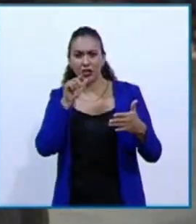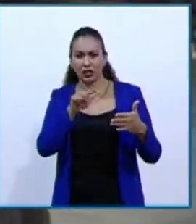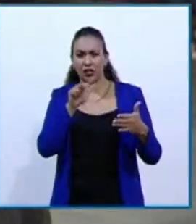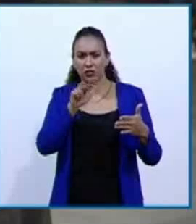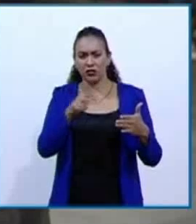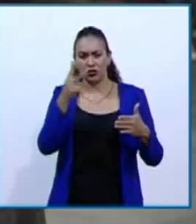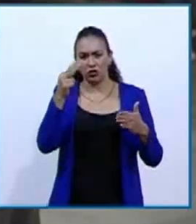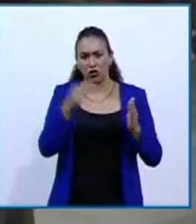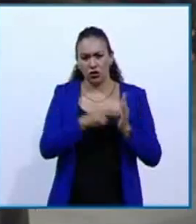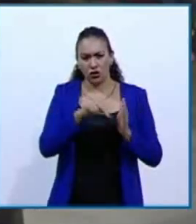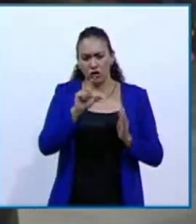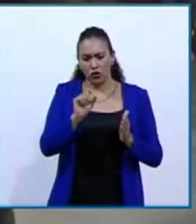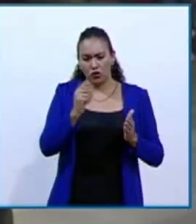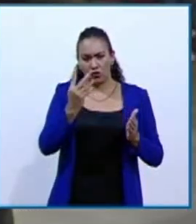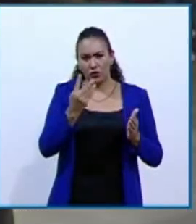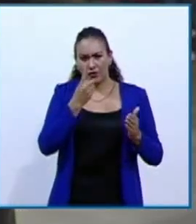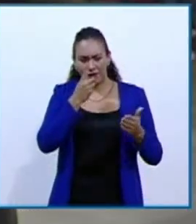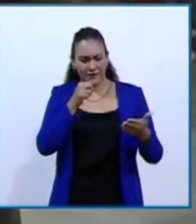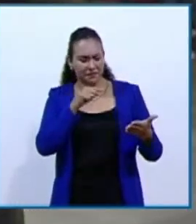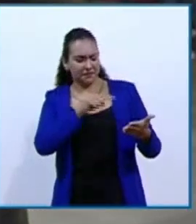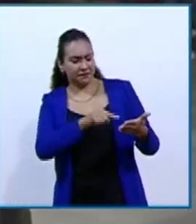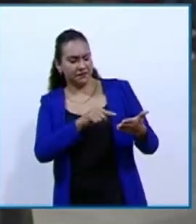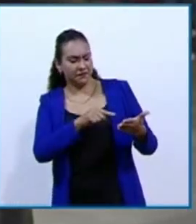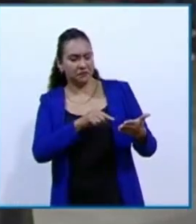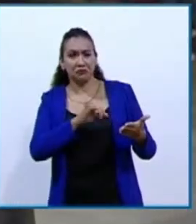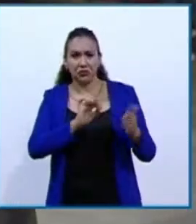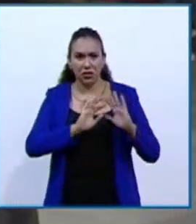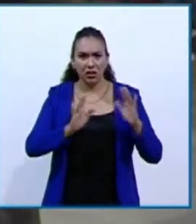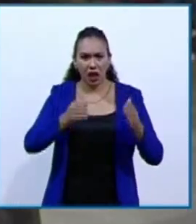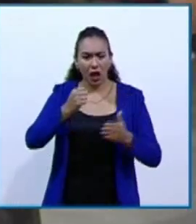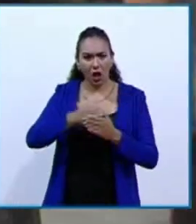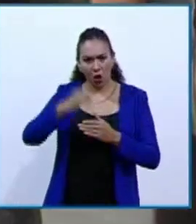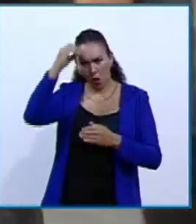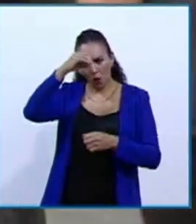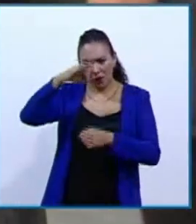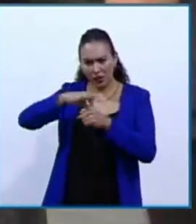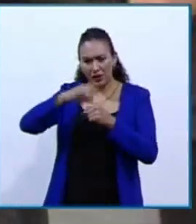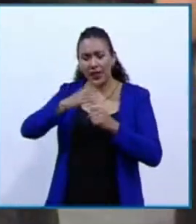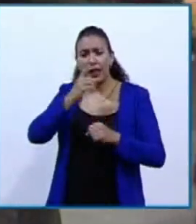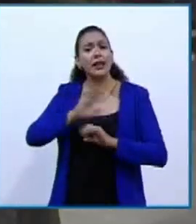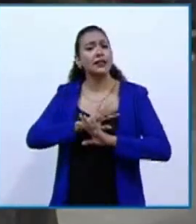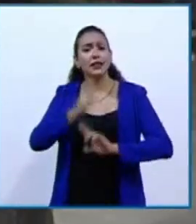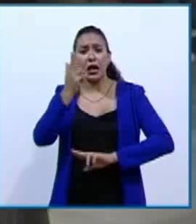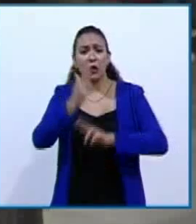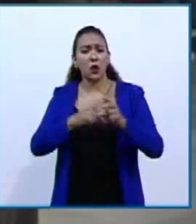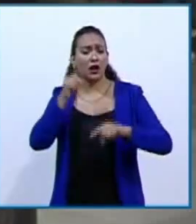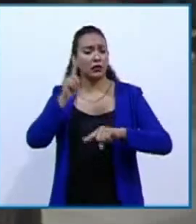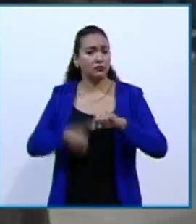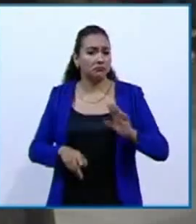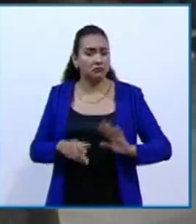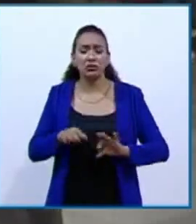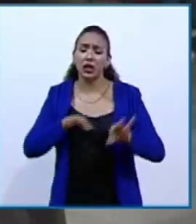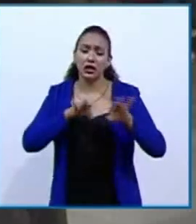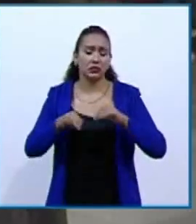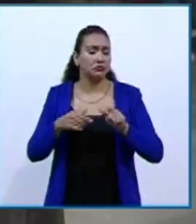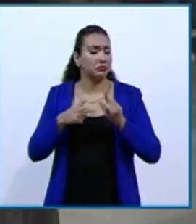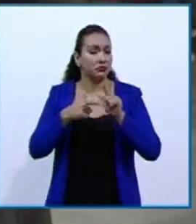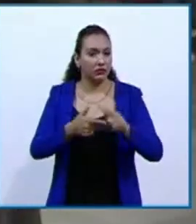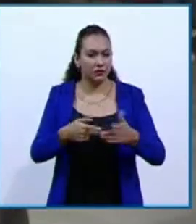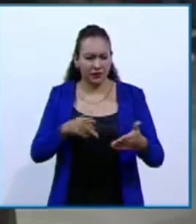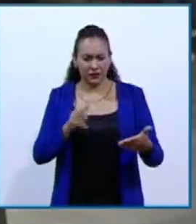18/2024, en el cual se está aludiendo al levantamiento. Se utiliza una especie de eufemismos,